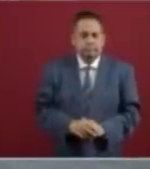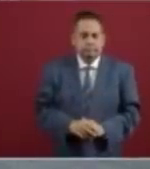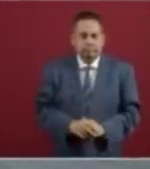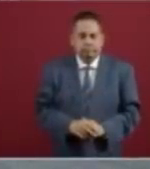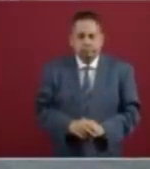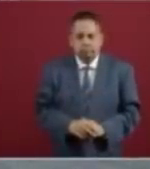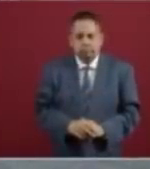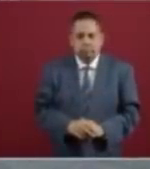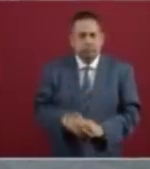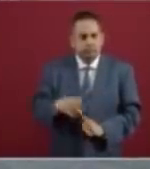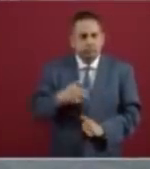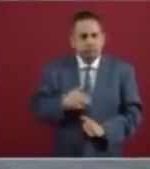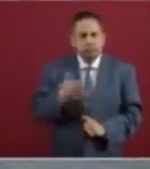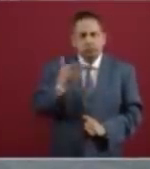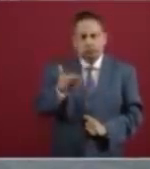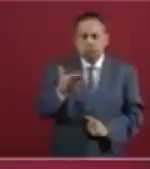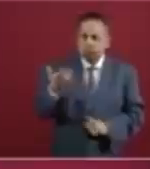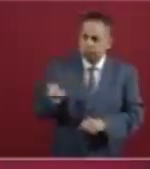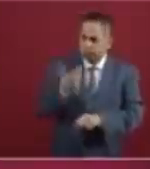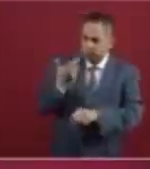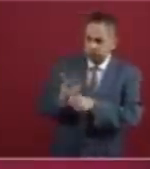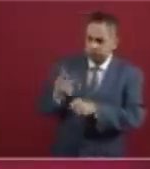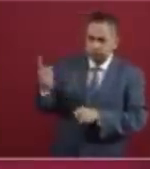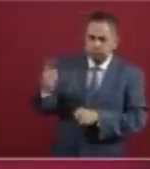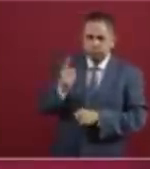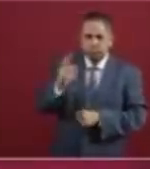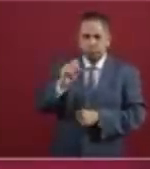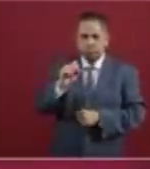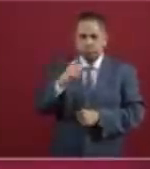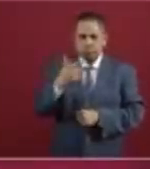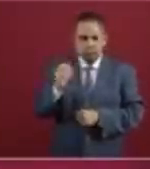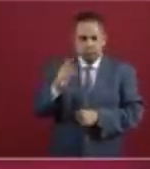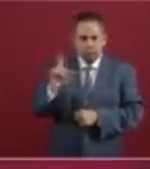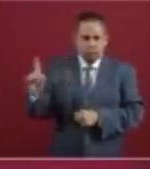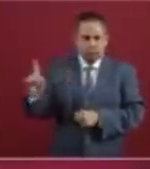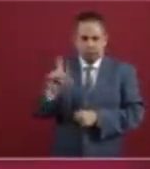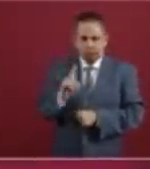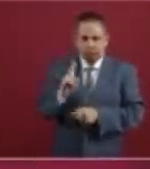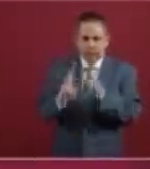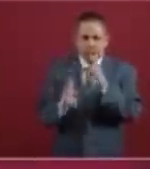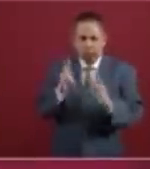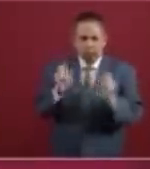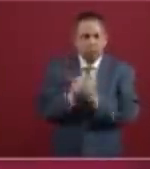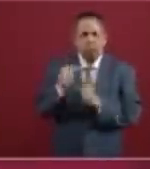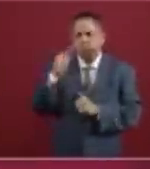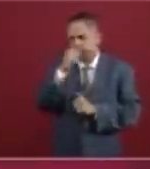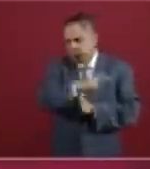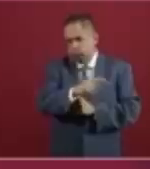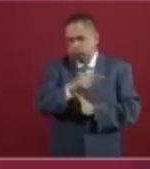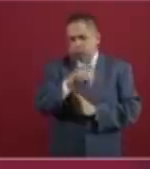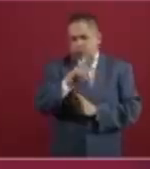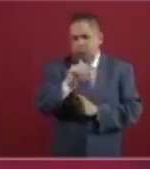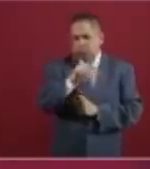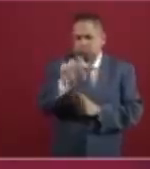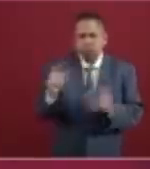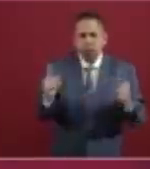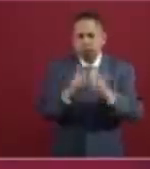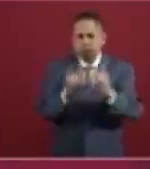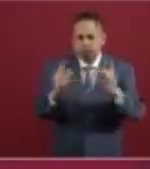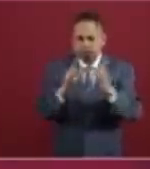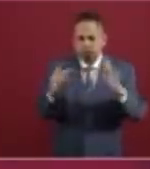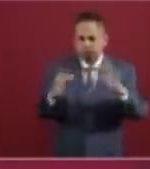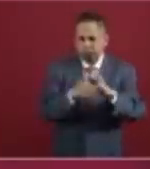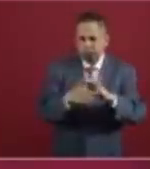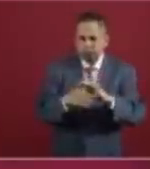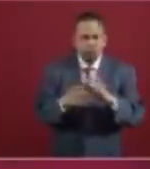Le voy a pedir a la secretaria de Gobernación que hable con ella, porque